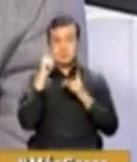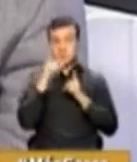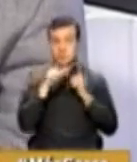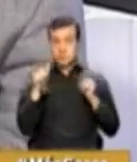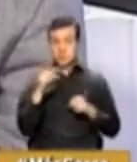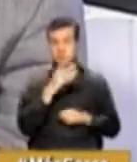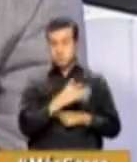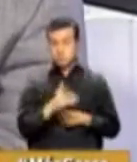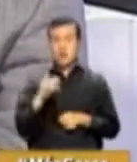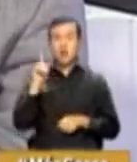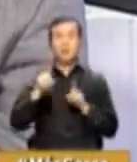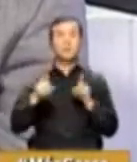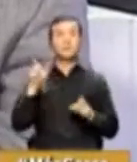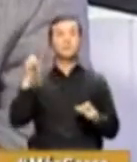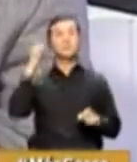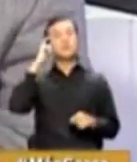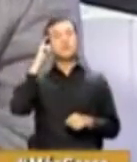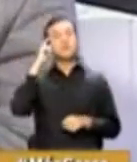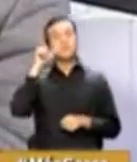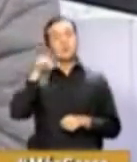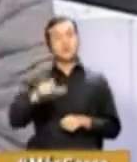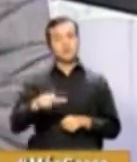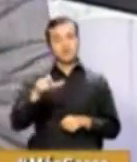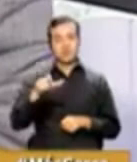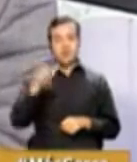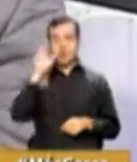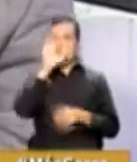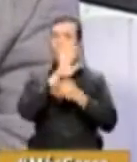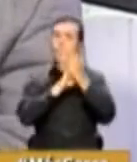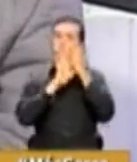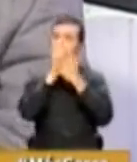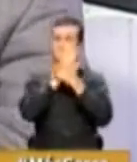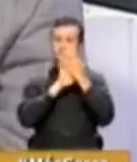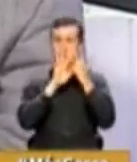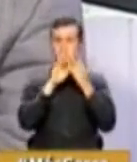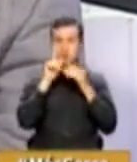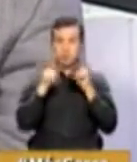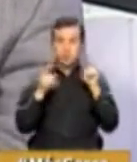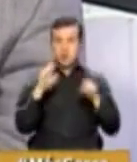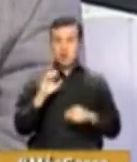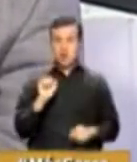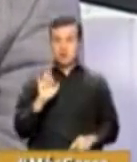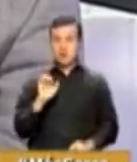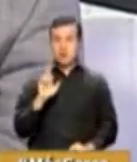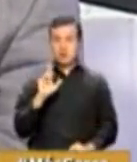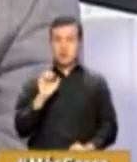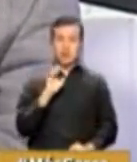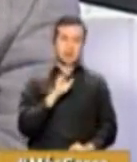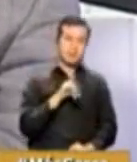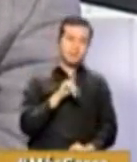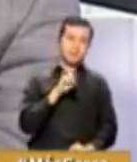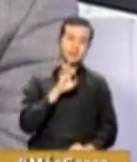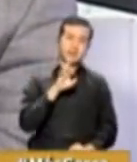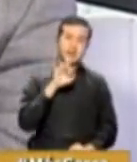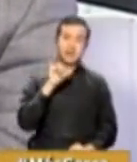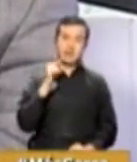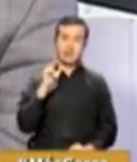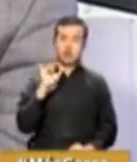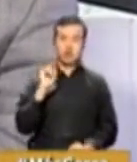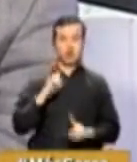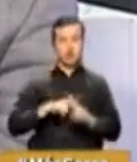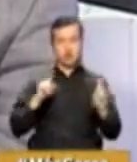pacientes. A veces el paciente confunde la catarata, la condición de catarata con el pterigio. El terismo